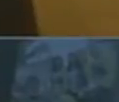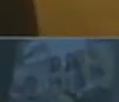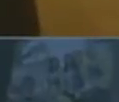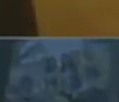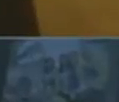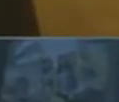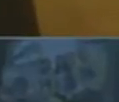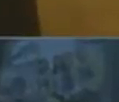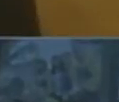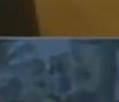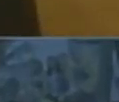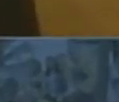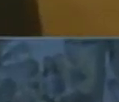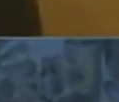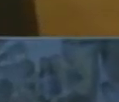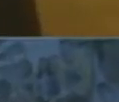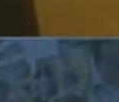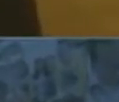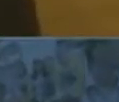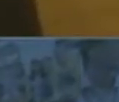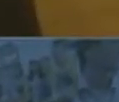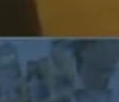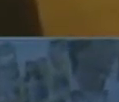titulares de prensa,